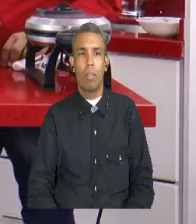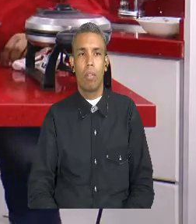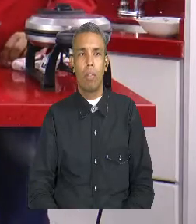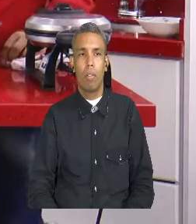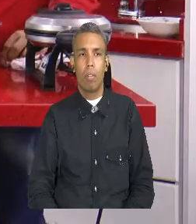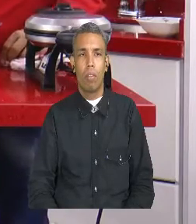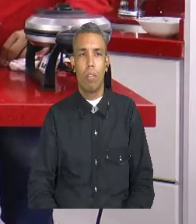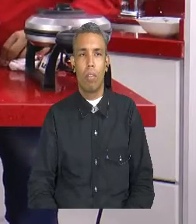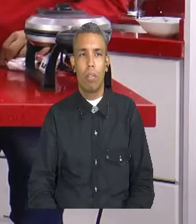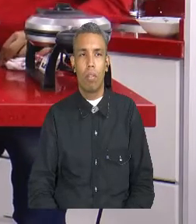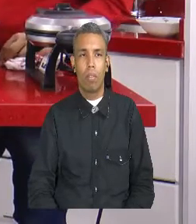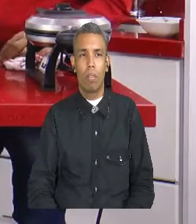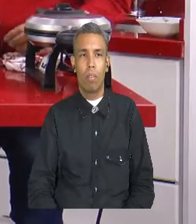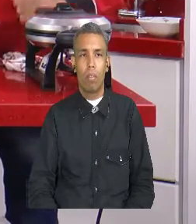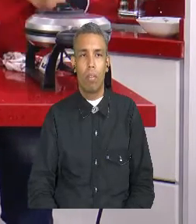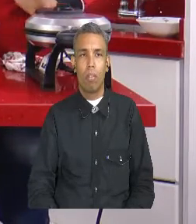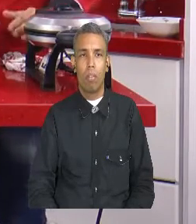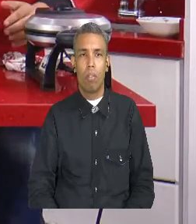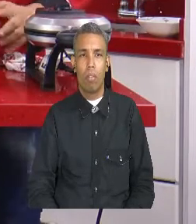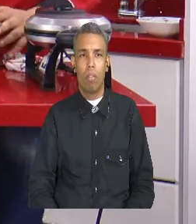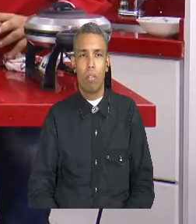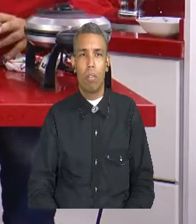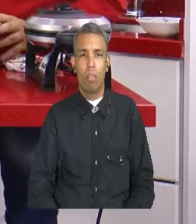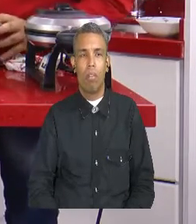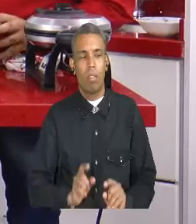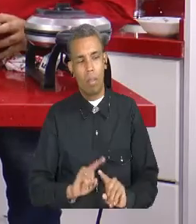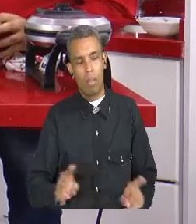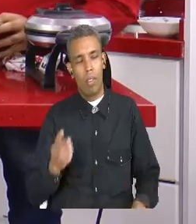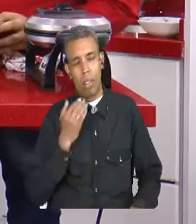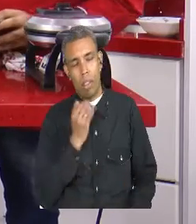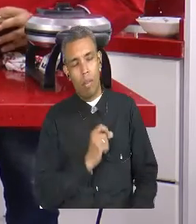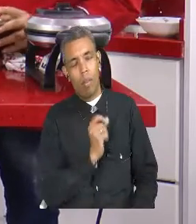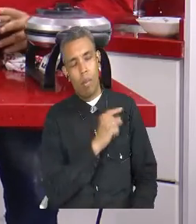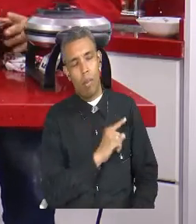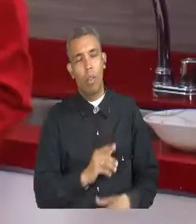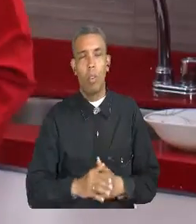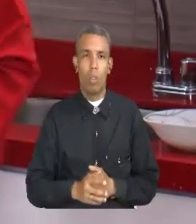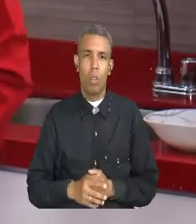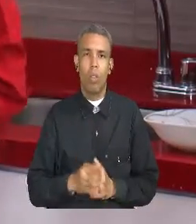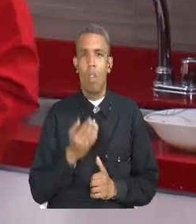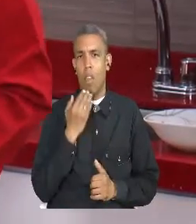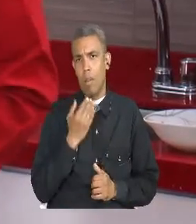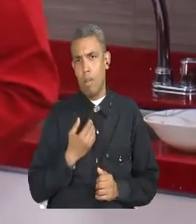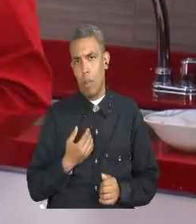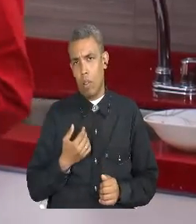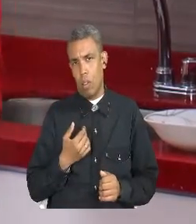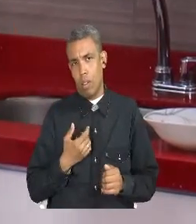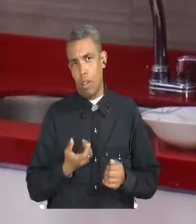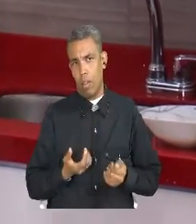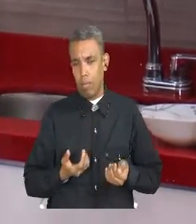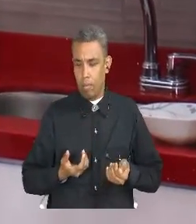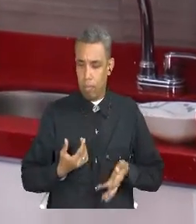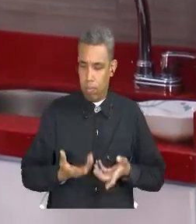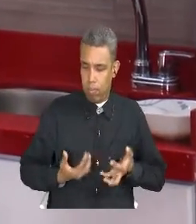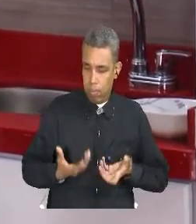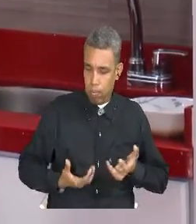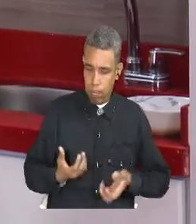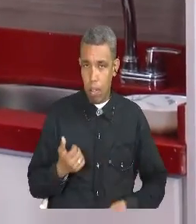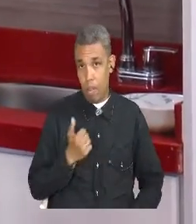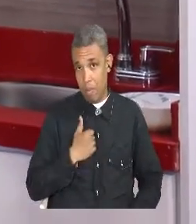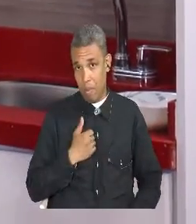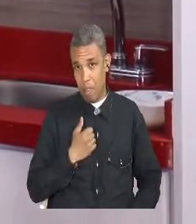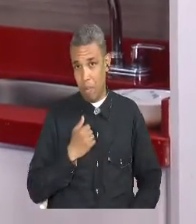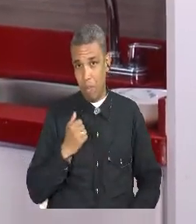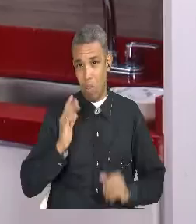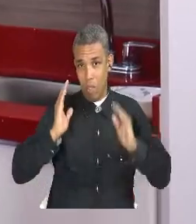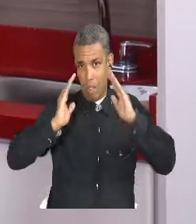a comprarlo ya con el tradicional empaque de supermercado. Sí. Buen bueno, punto. Buen punto, sí. O sea, ¿yo qué les